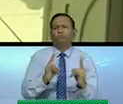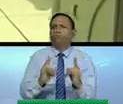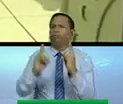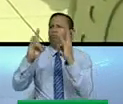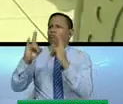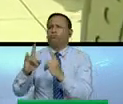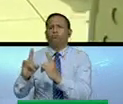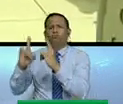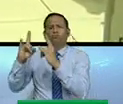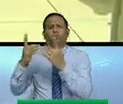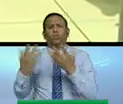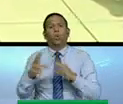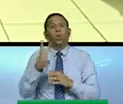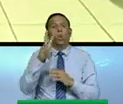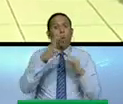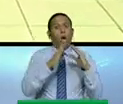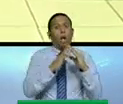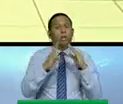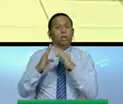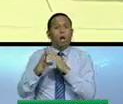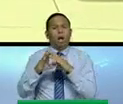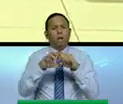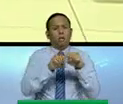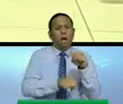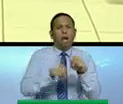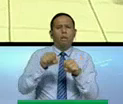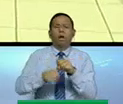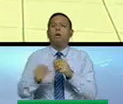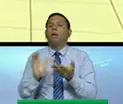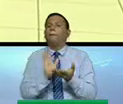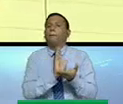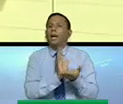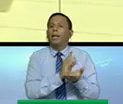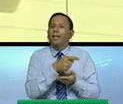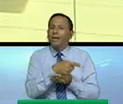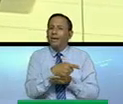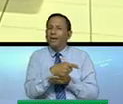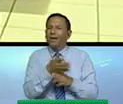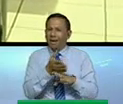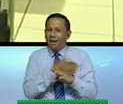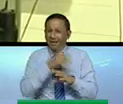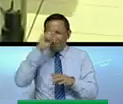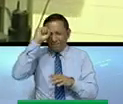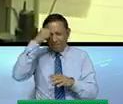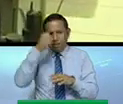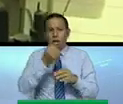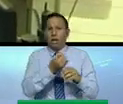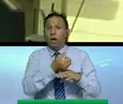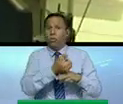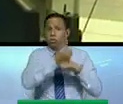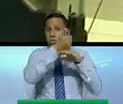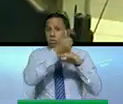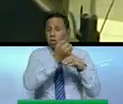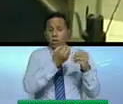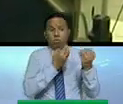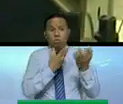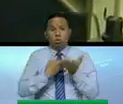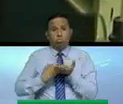dos viviendas, precisamente del sector de Bastión Popular, según lo que indicaron las autoridades que estuvieron reunidas aquí